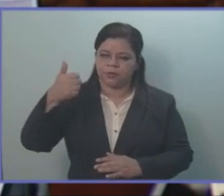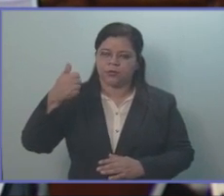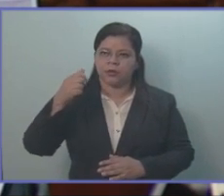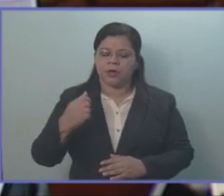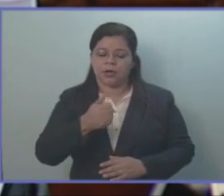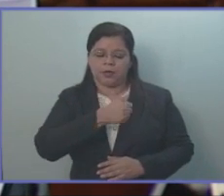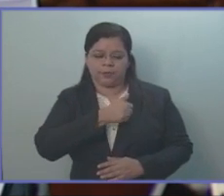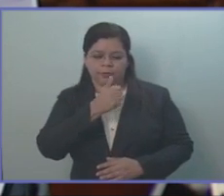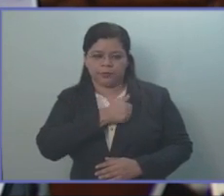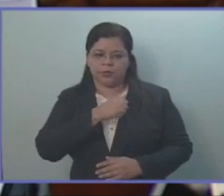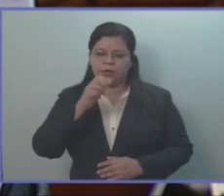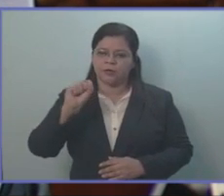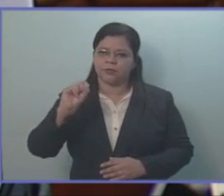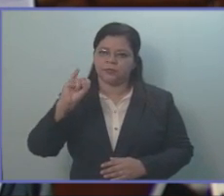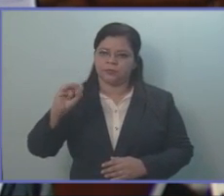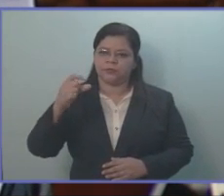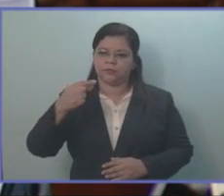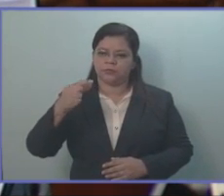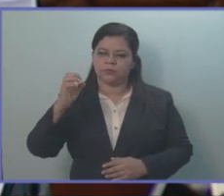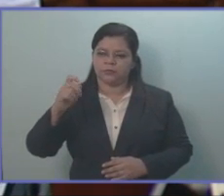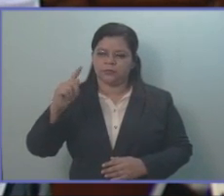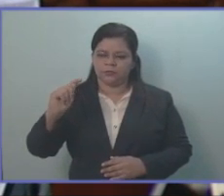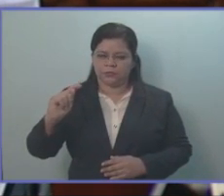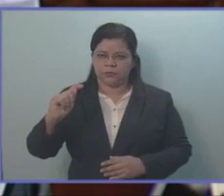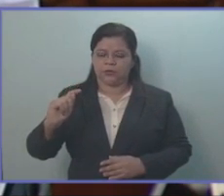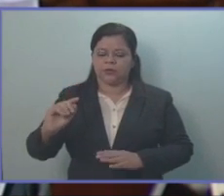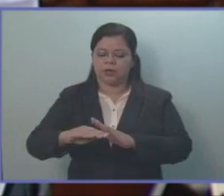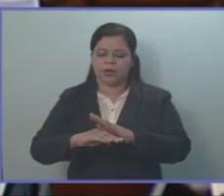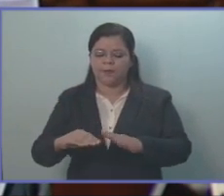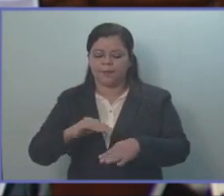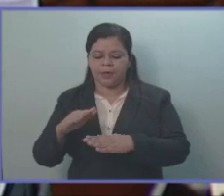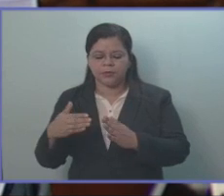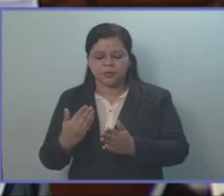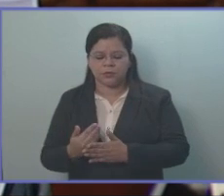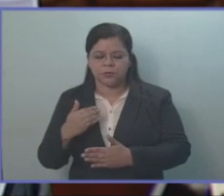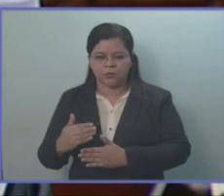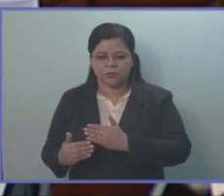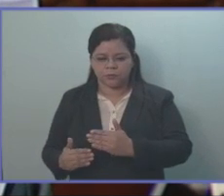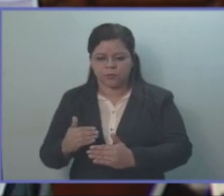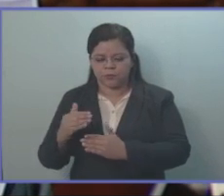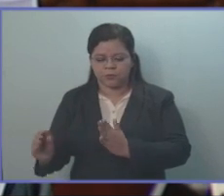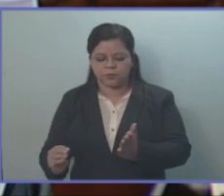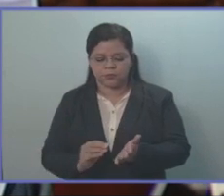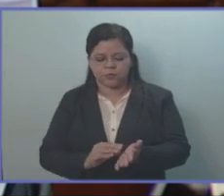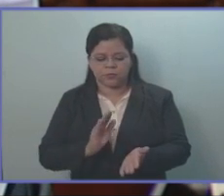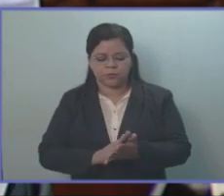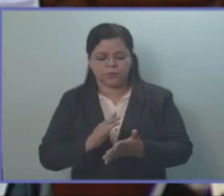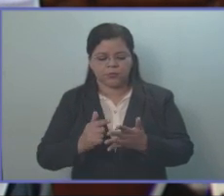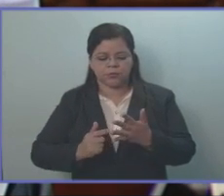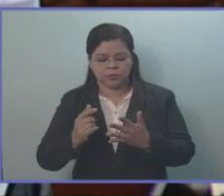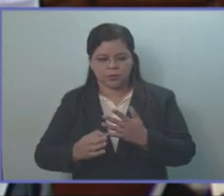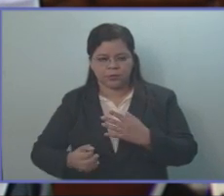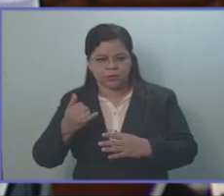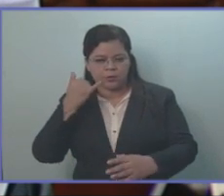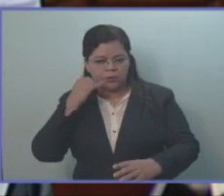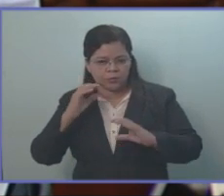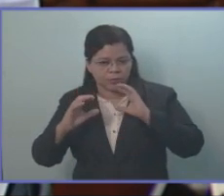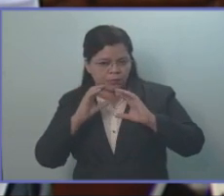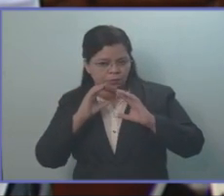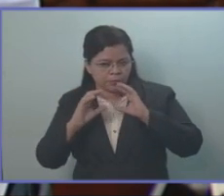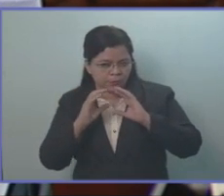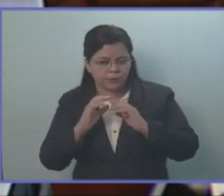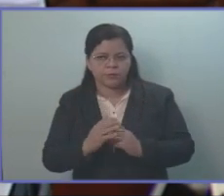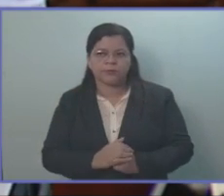y Telecomunicaciones, de conformidad con el procedimiento establecido en la Ley de Telecomunicaciones y su